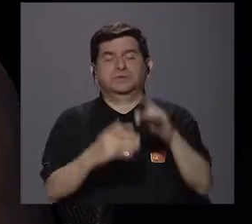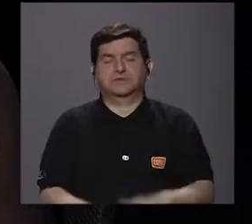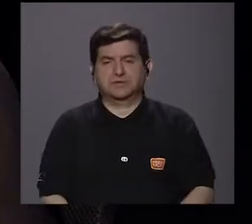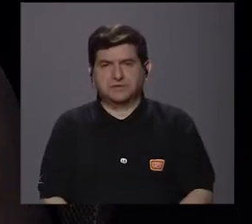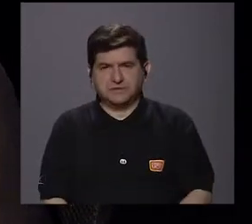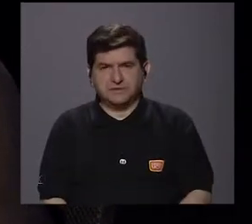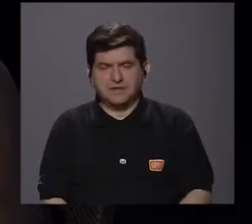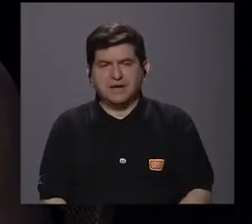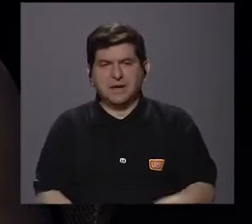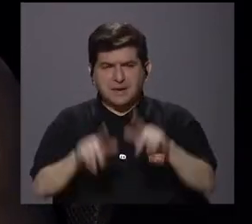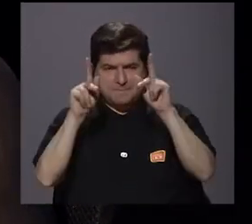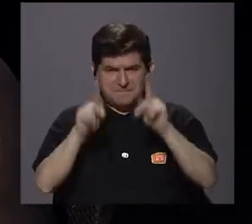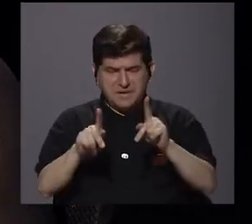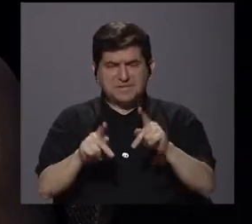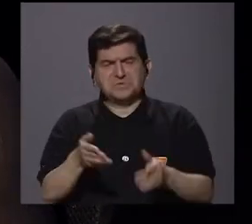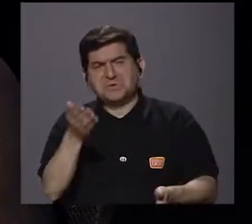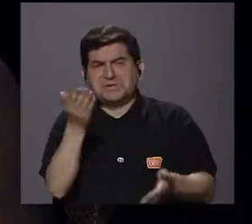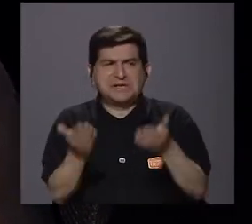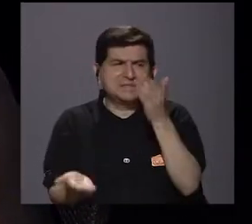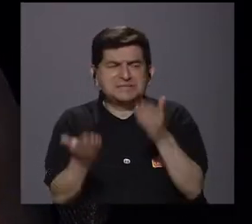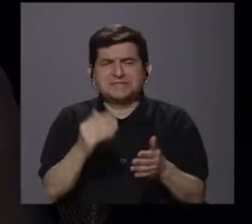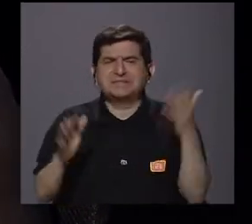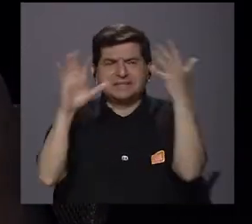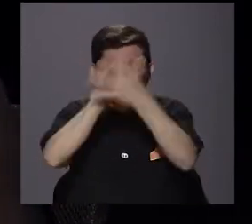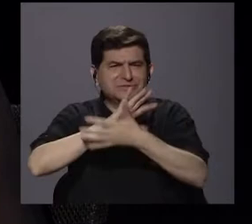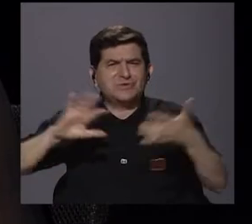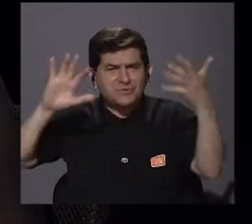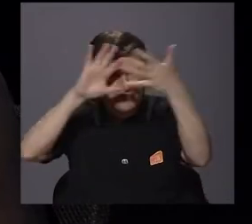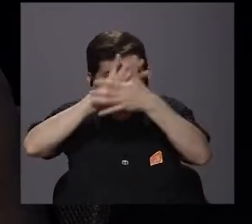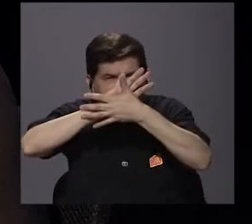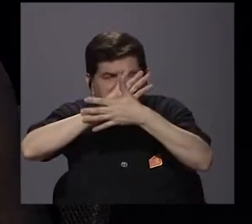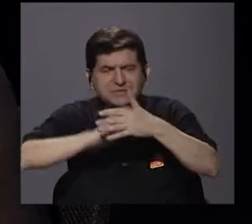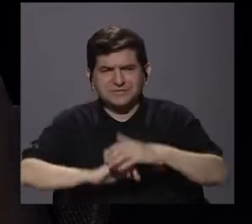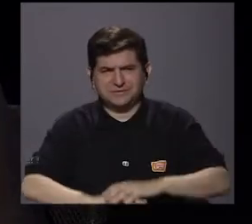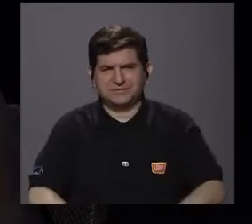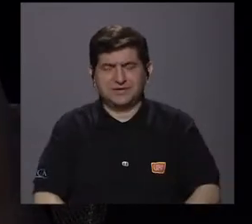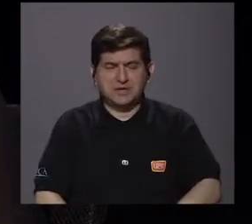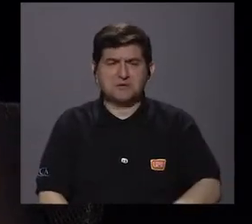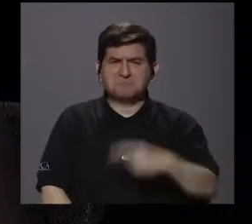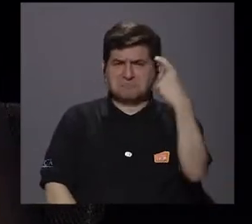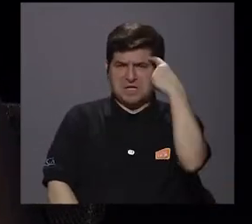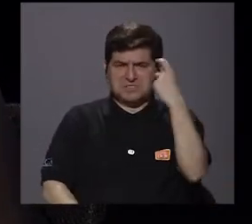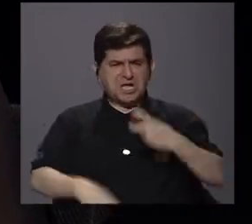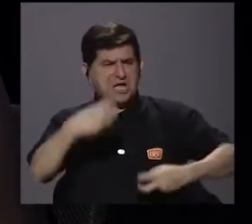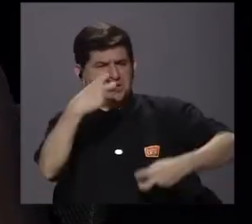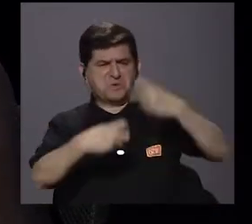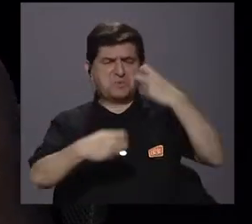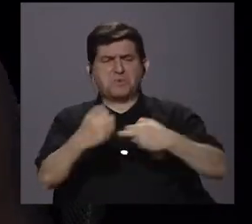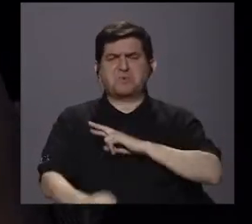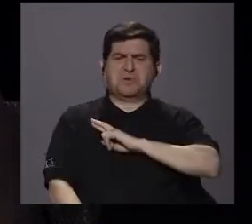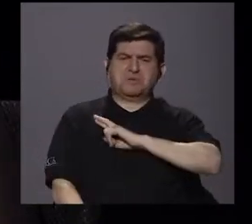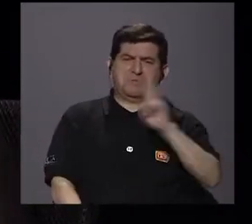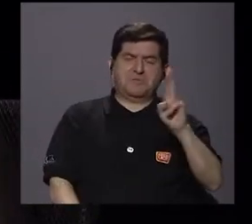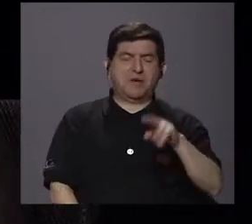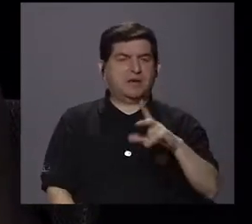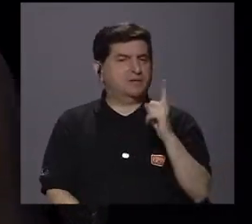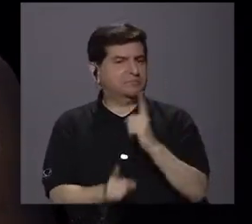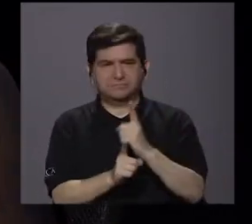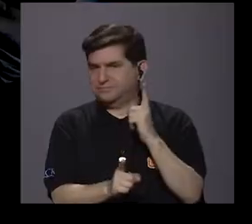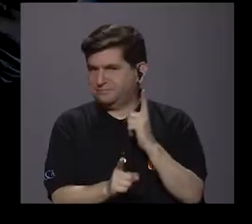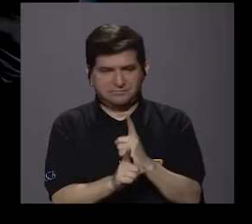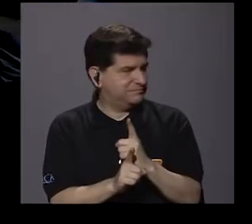la gente tiende, por ejemplo, a confundir y piensa que es un problema religioso, cosa que no es